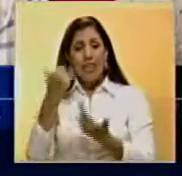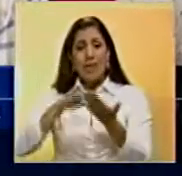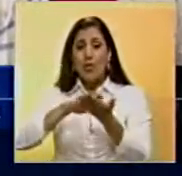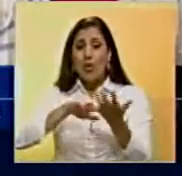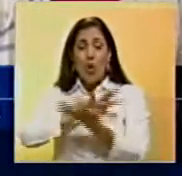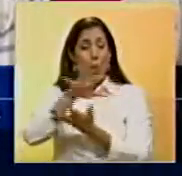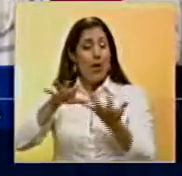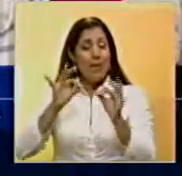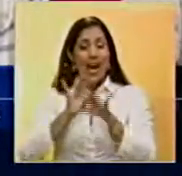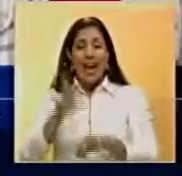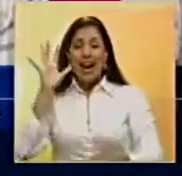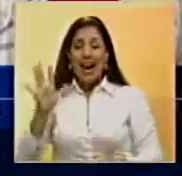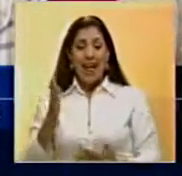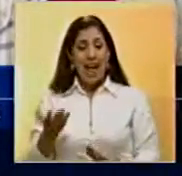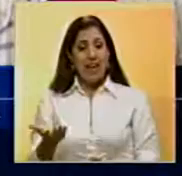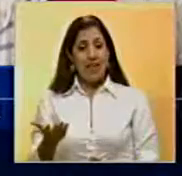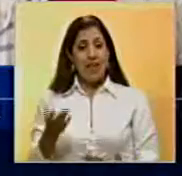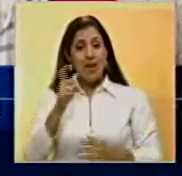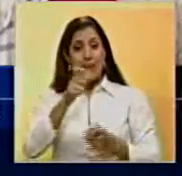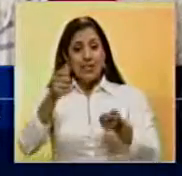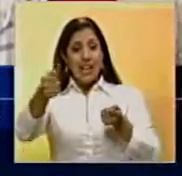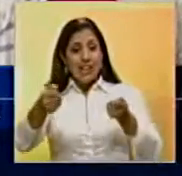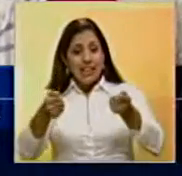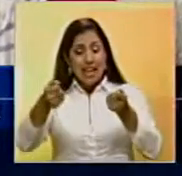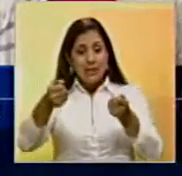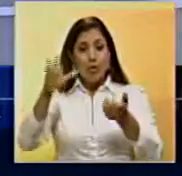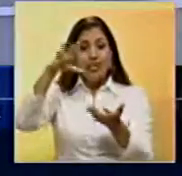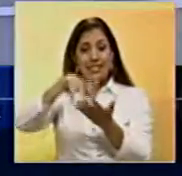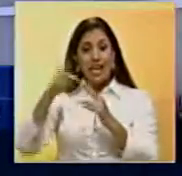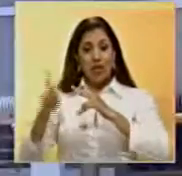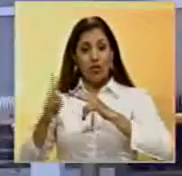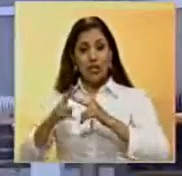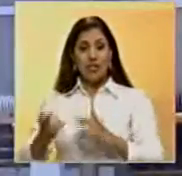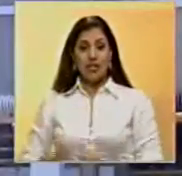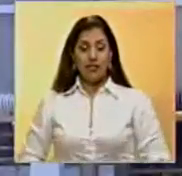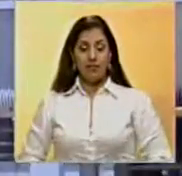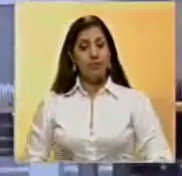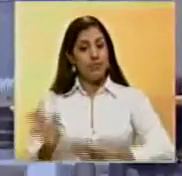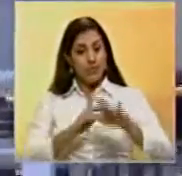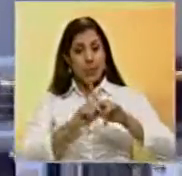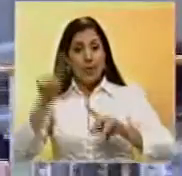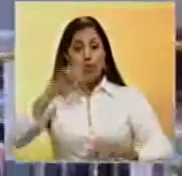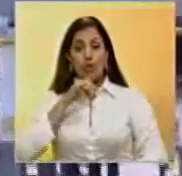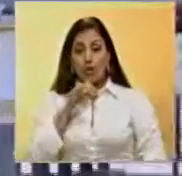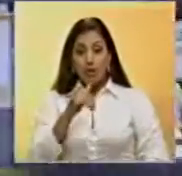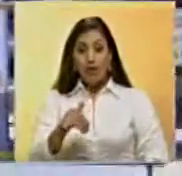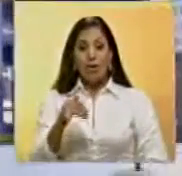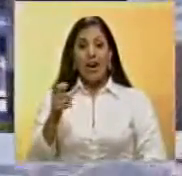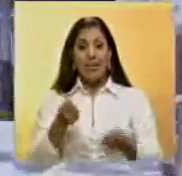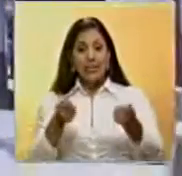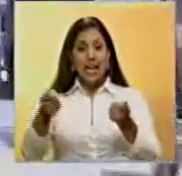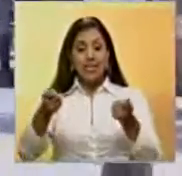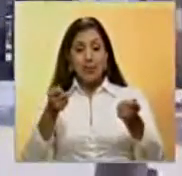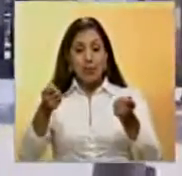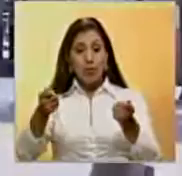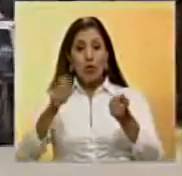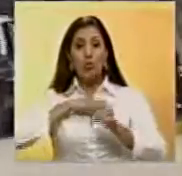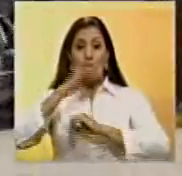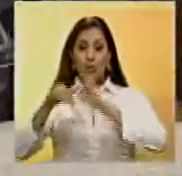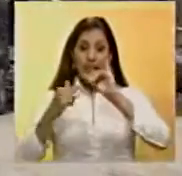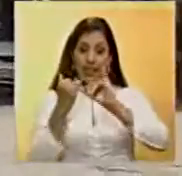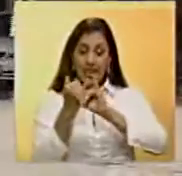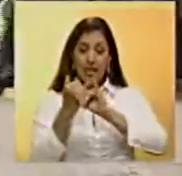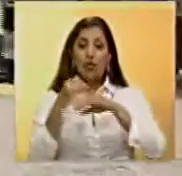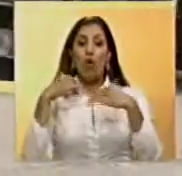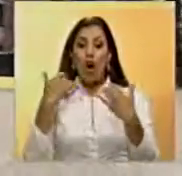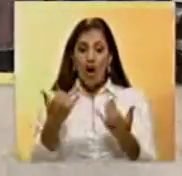crítica la situación de los transportistas del estado táchira informaron que de transporte de carga internacional unos